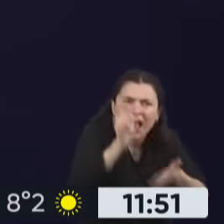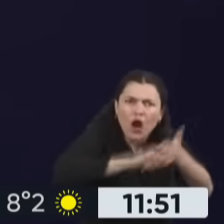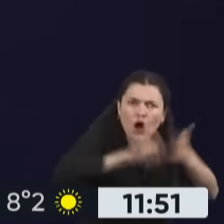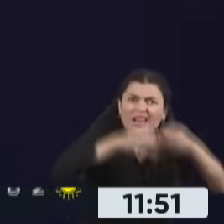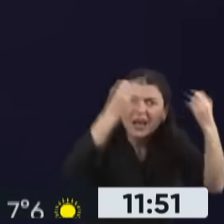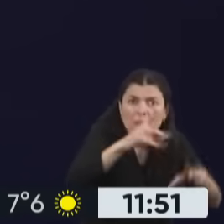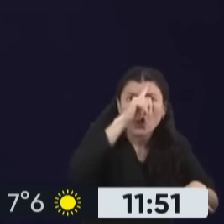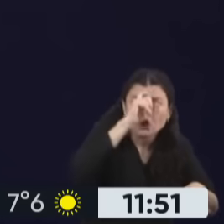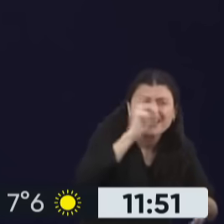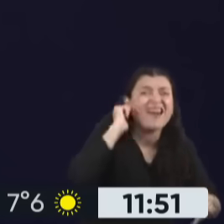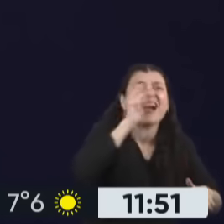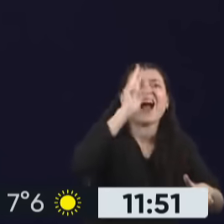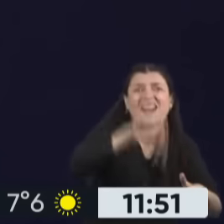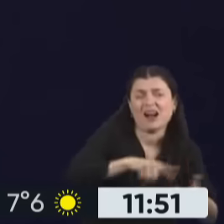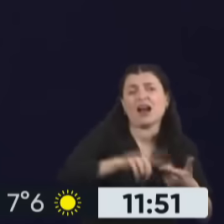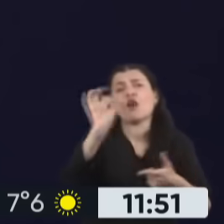Nacional,